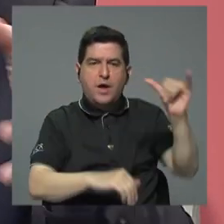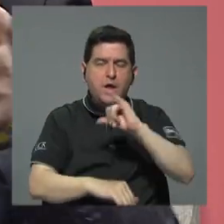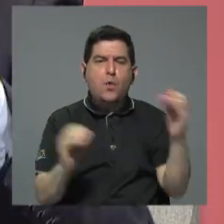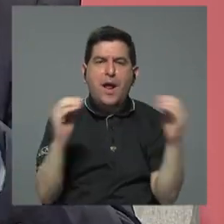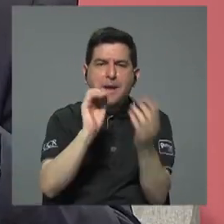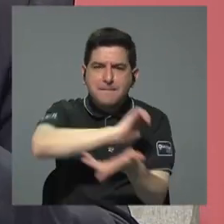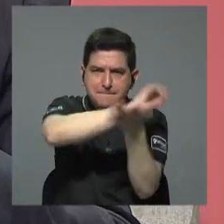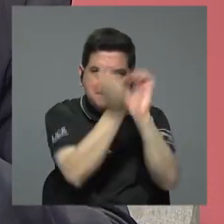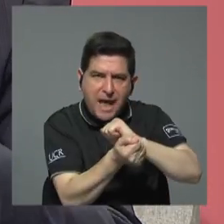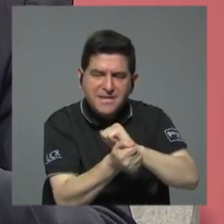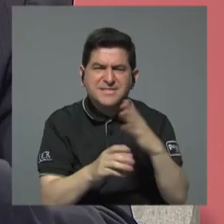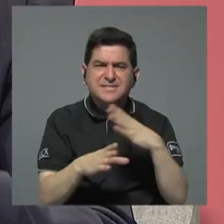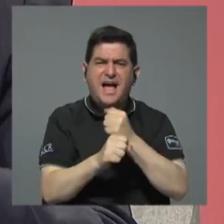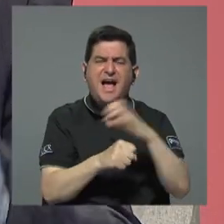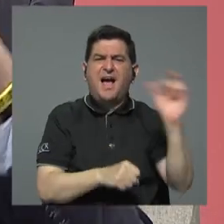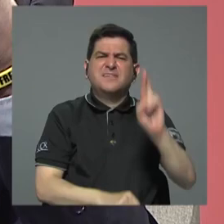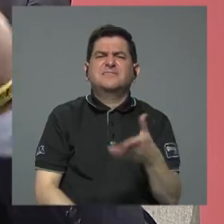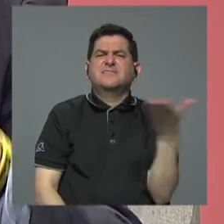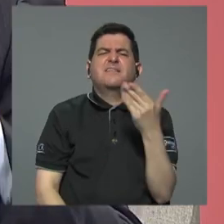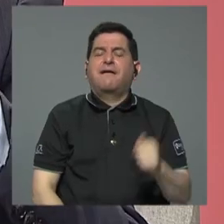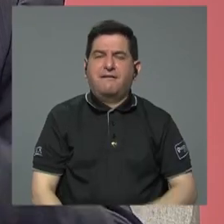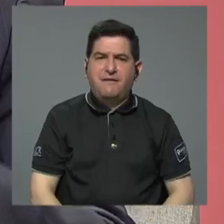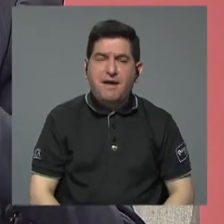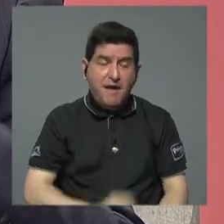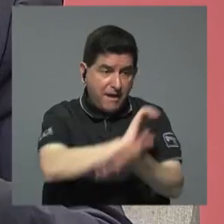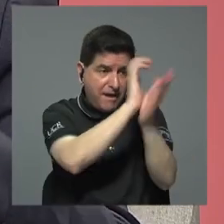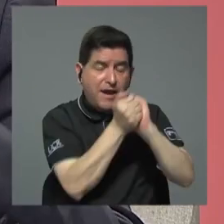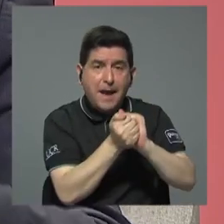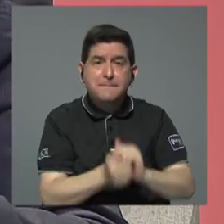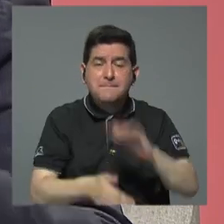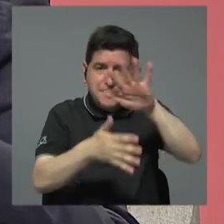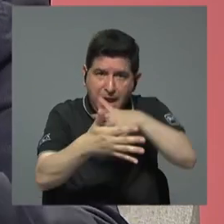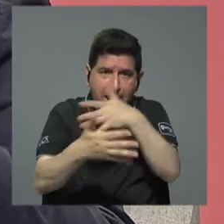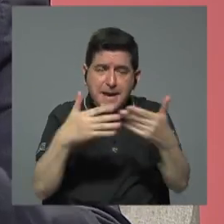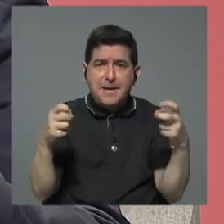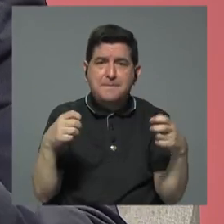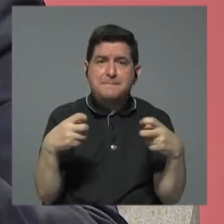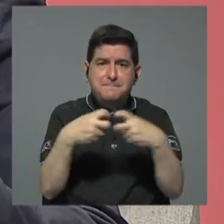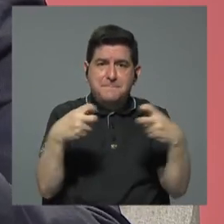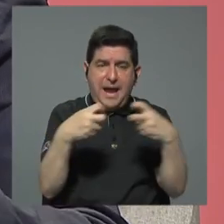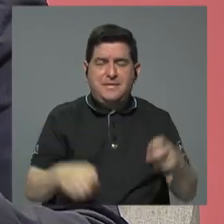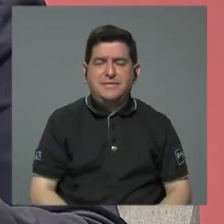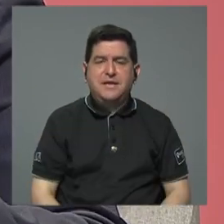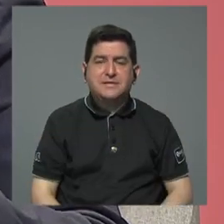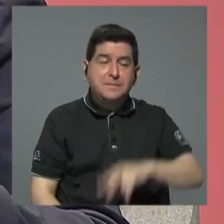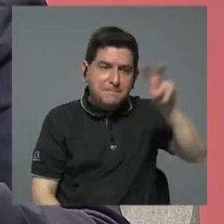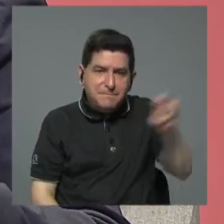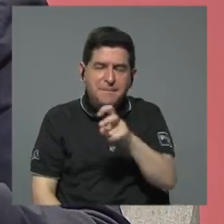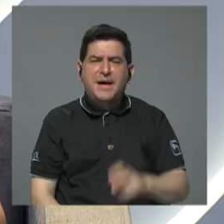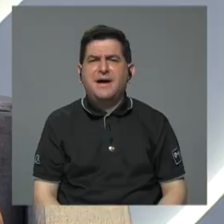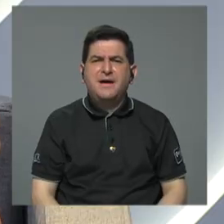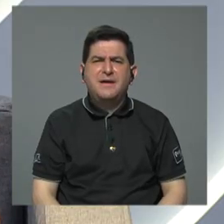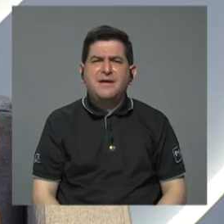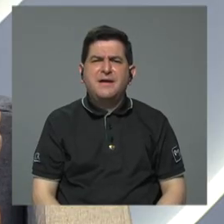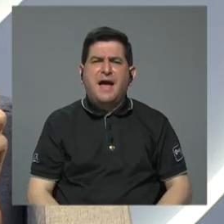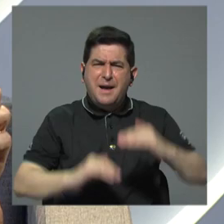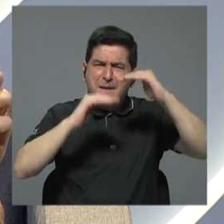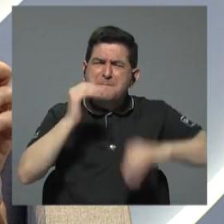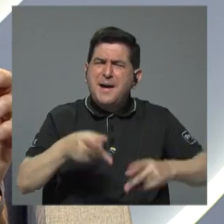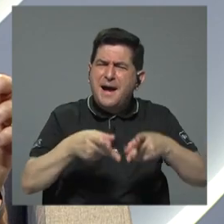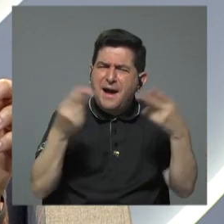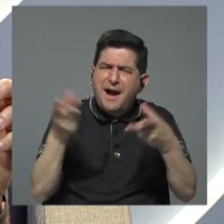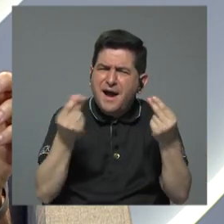más, porque lo que hay que hacer en Costa Rica es cambiar la matriz energética del sistema de transporte. ¿Pero cree usted que ha bajado los costos